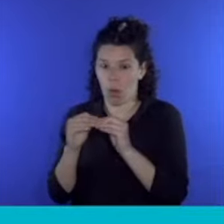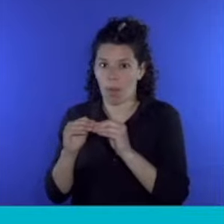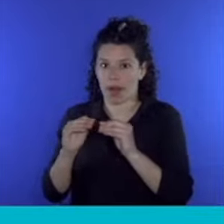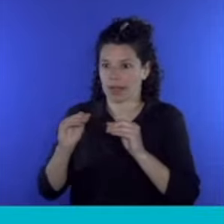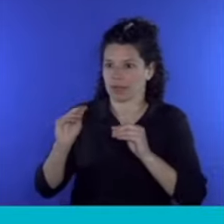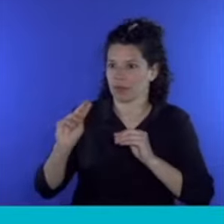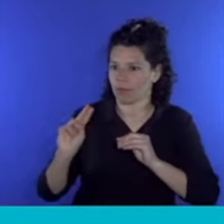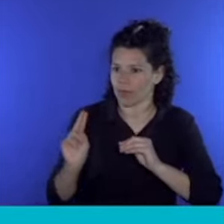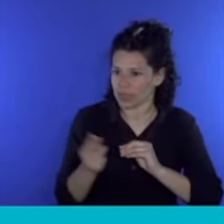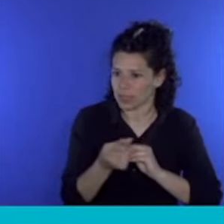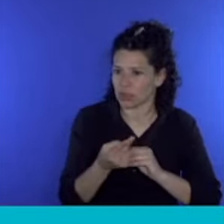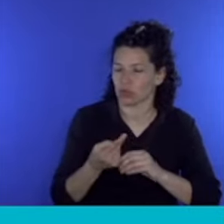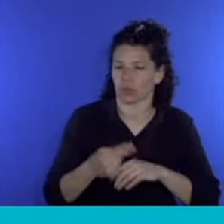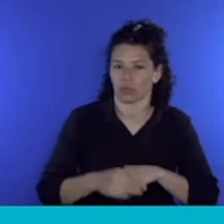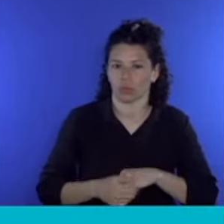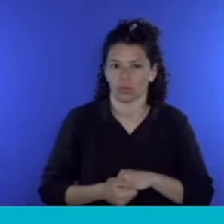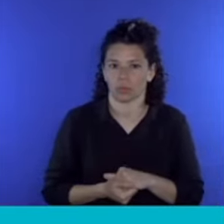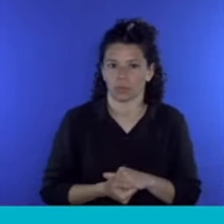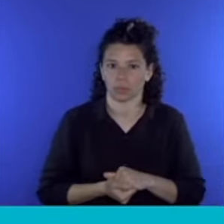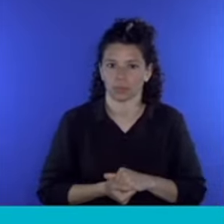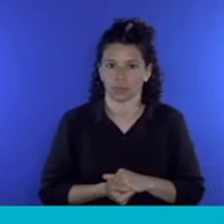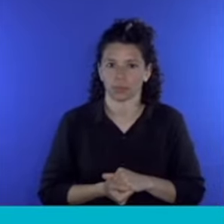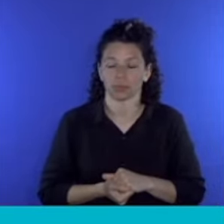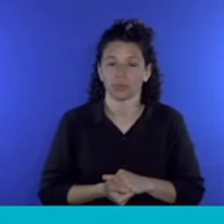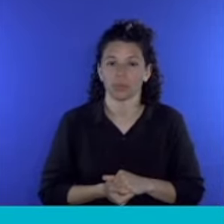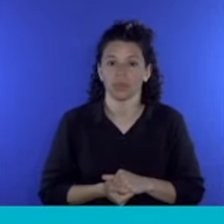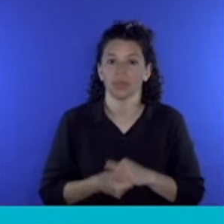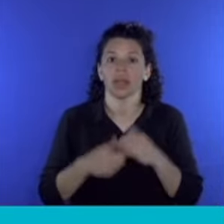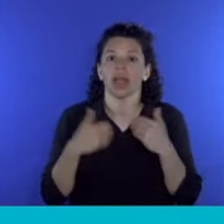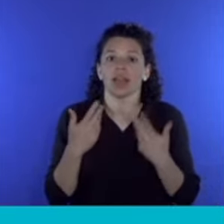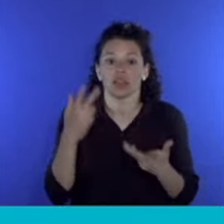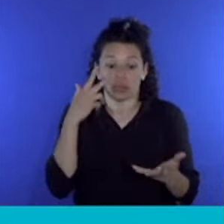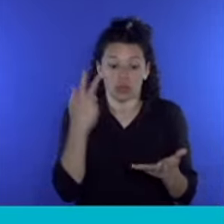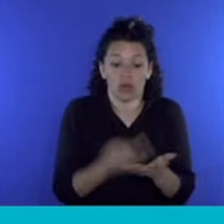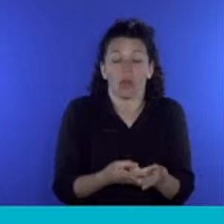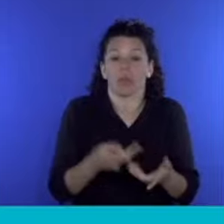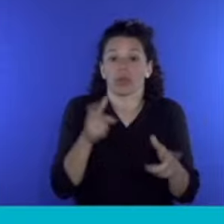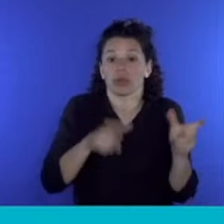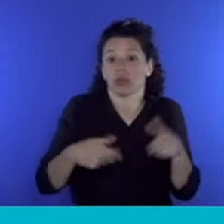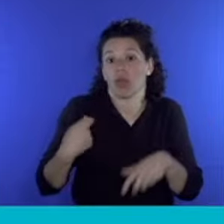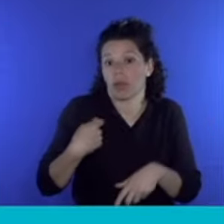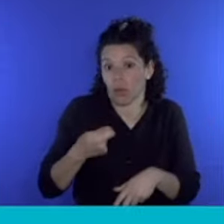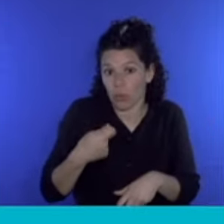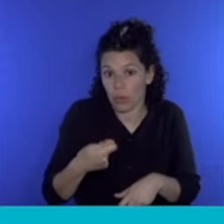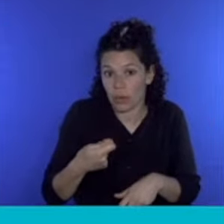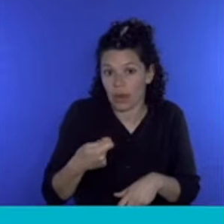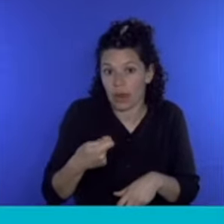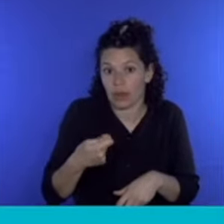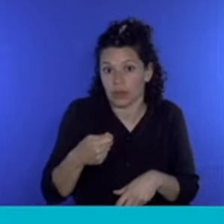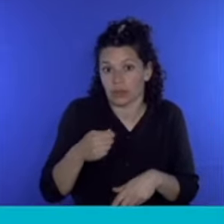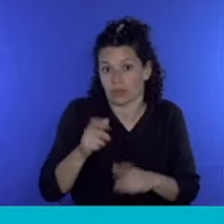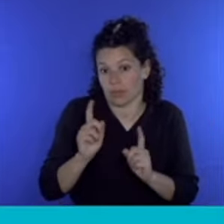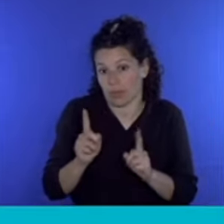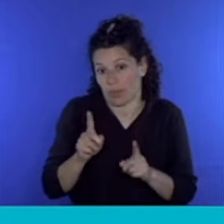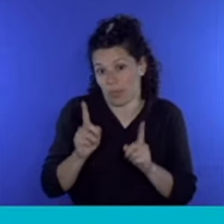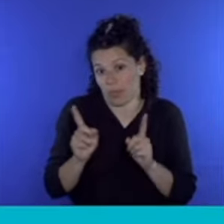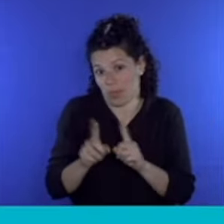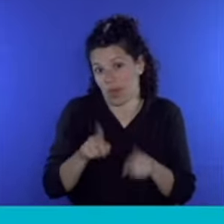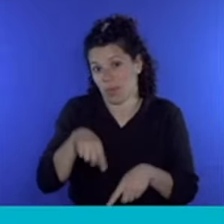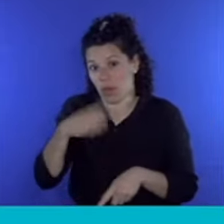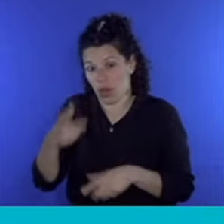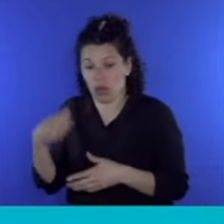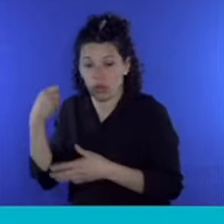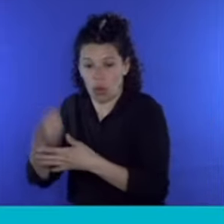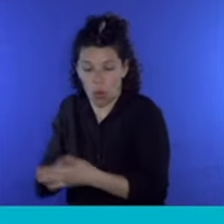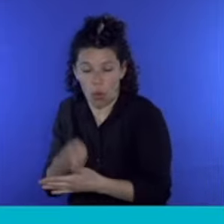un reconocimiento a los jubilados, que como muchos que están luchando en este país,